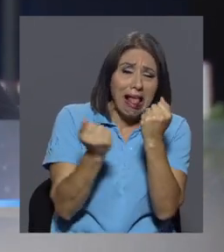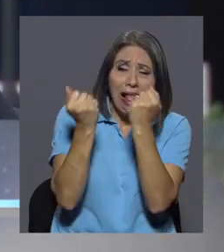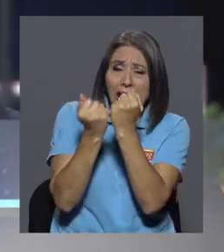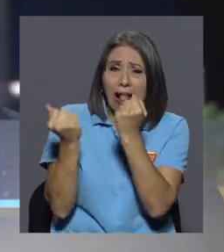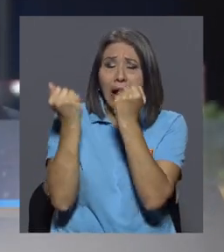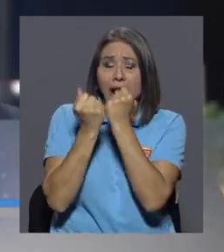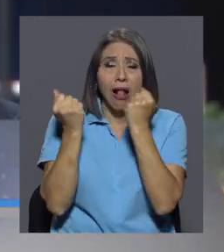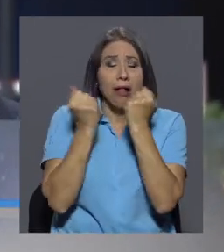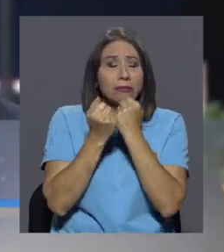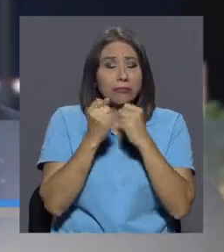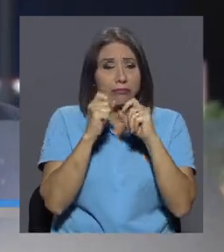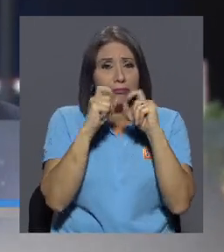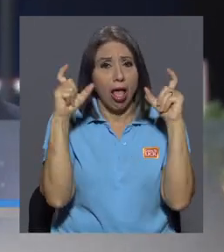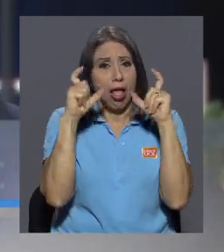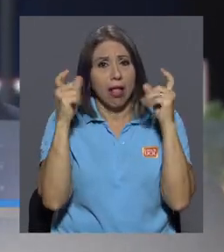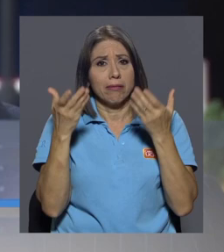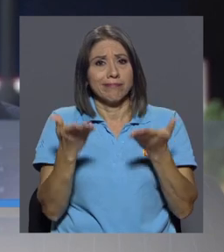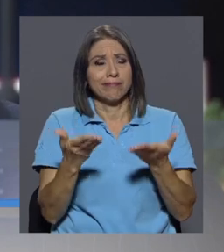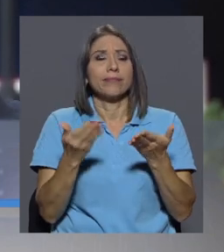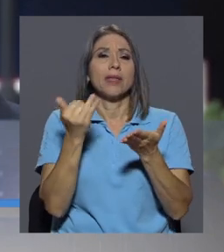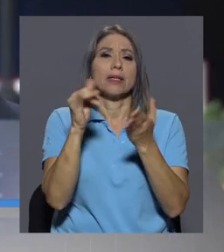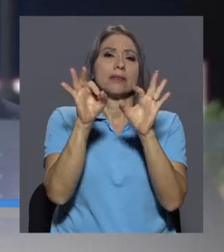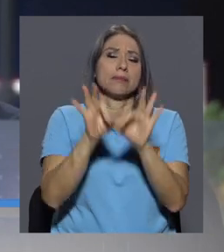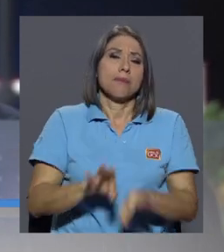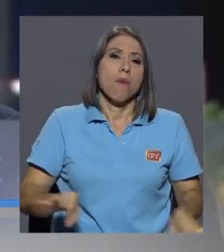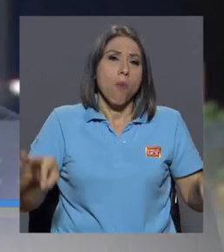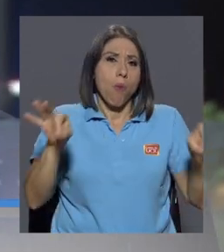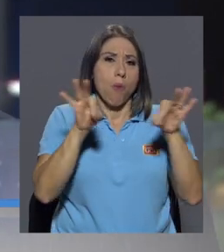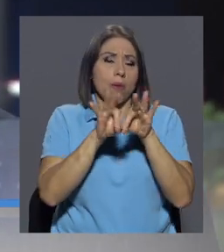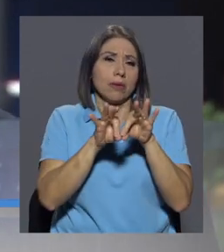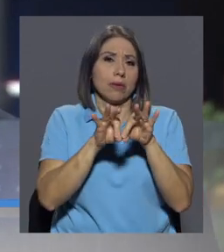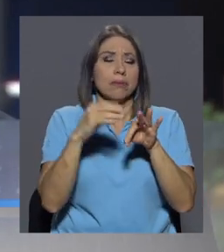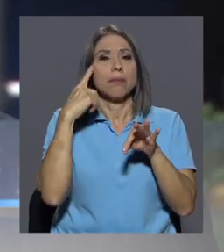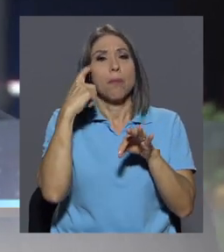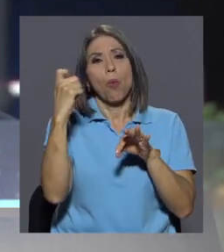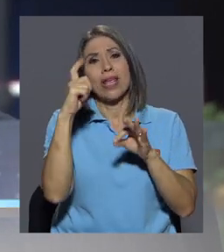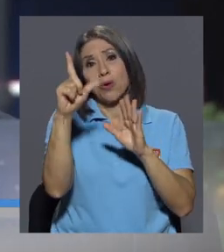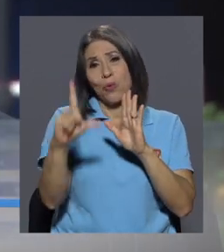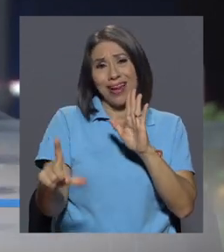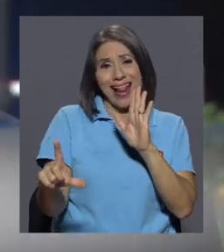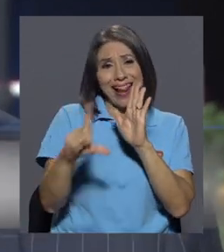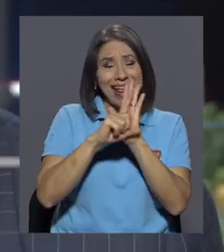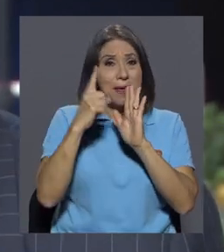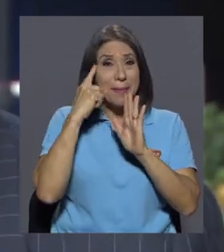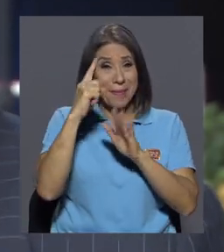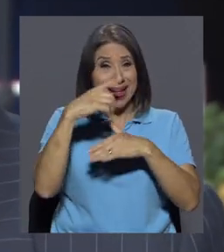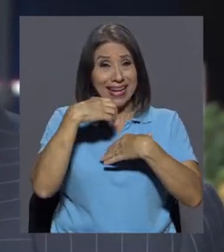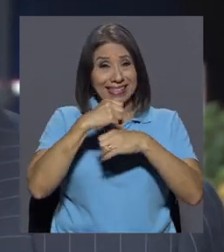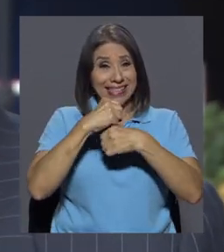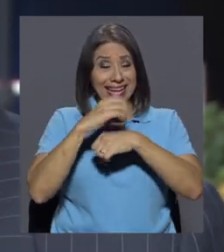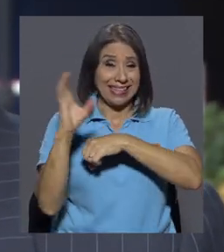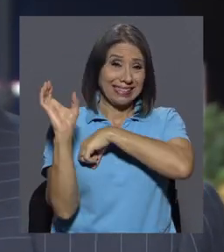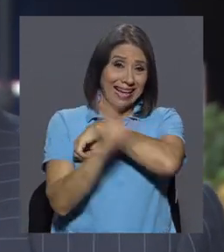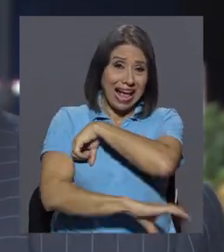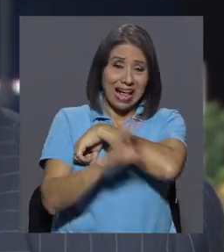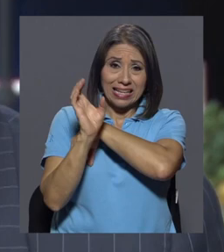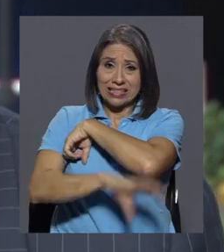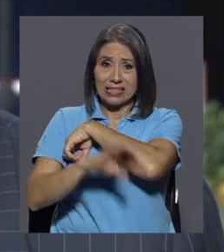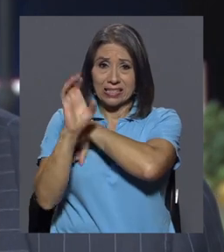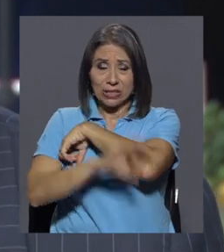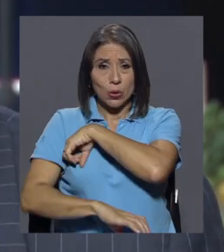como escandalosos, resulta importante porque una ley de ejecución de las sanciones